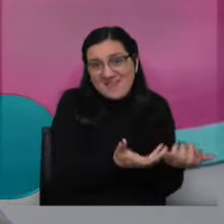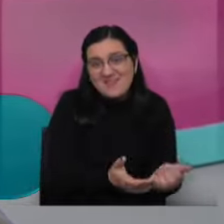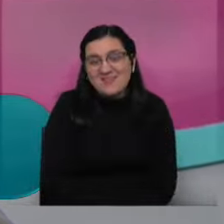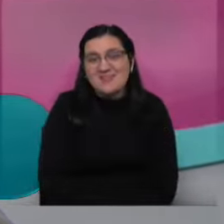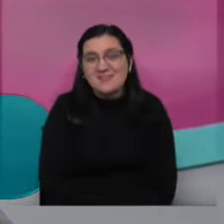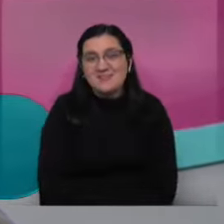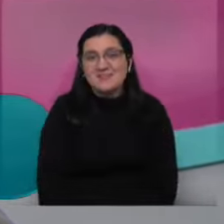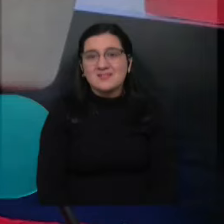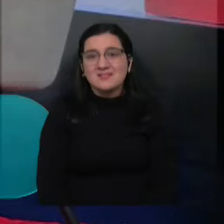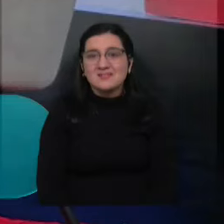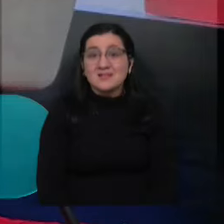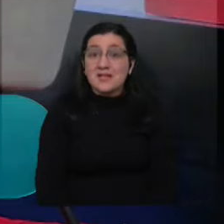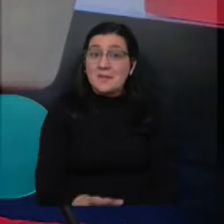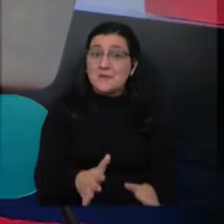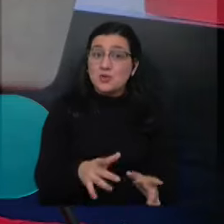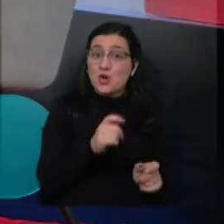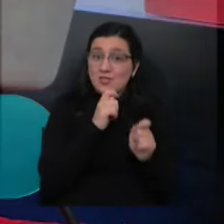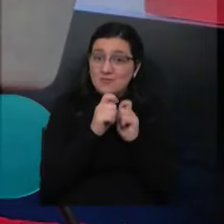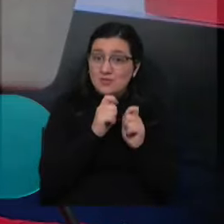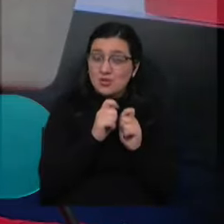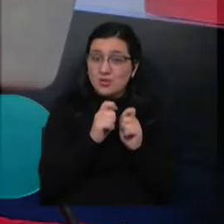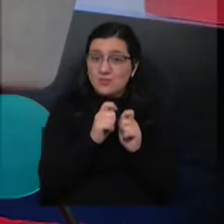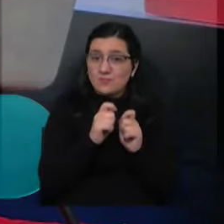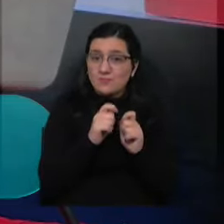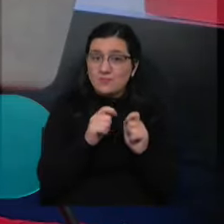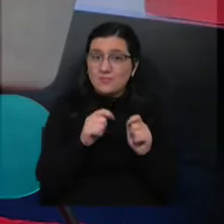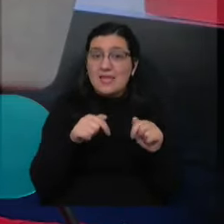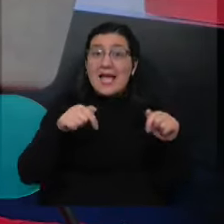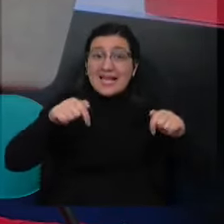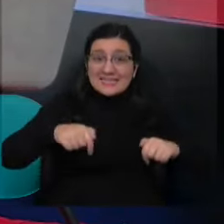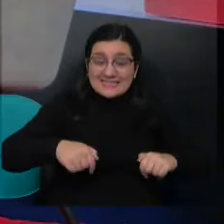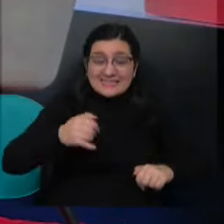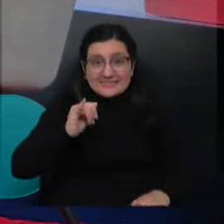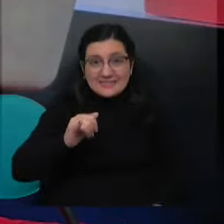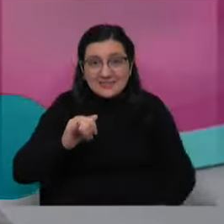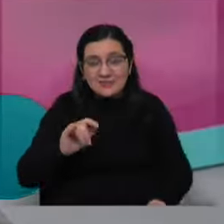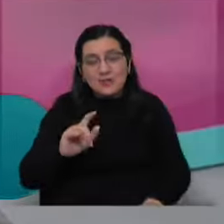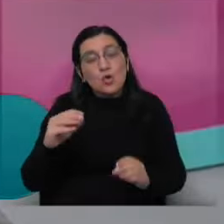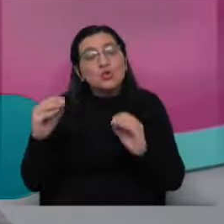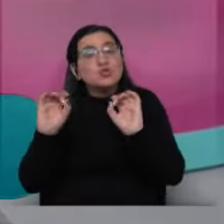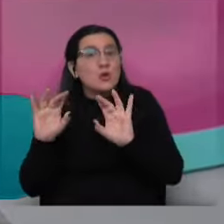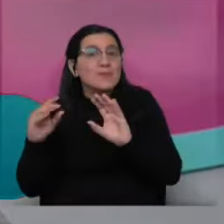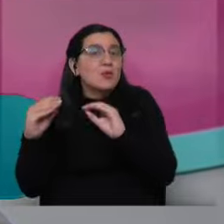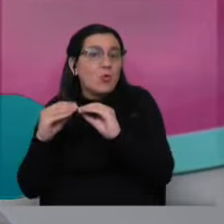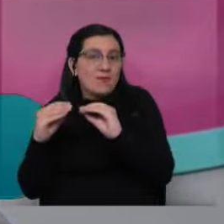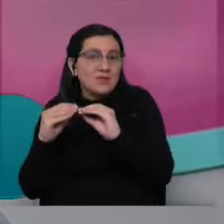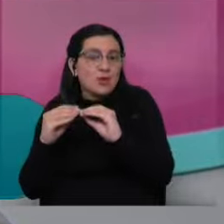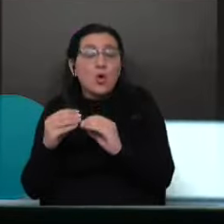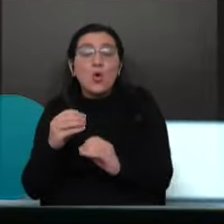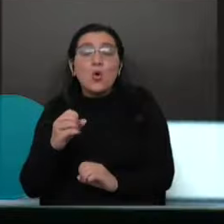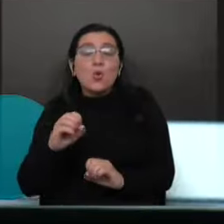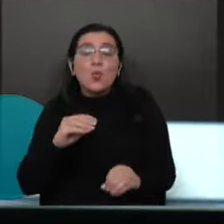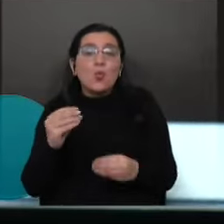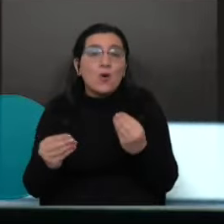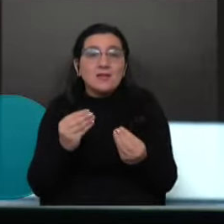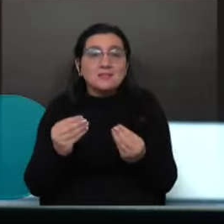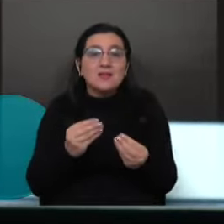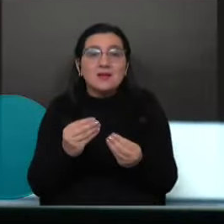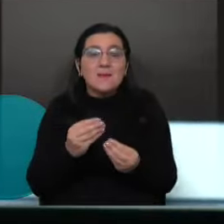puso picante la entrevista porque tu viste muchos compañeros acá tuve muchos Cuál es el compañero de oro no seas